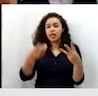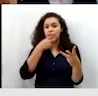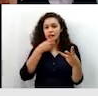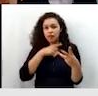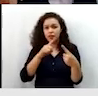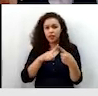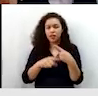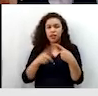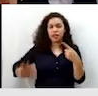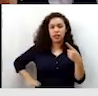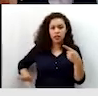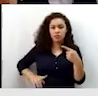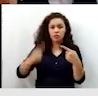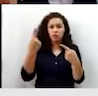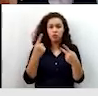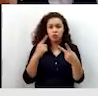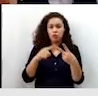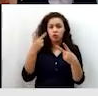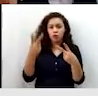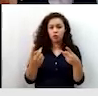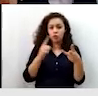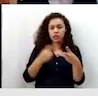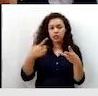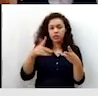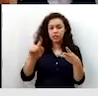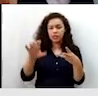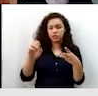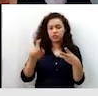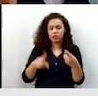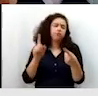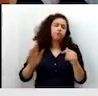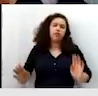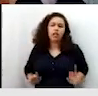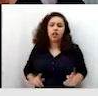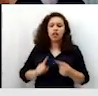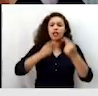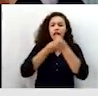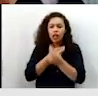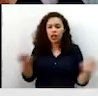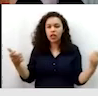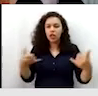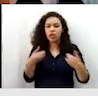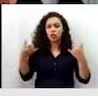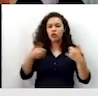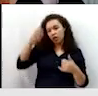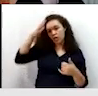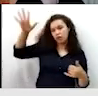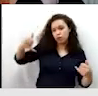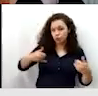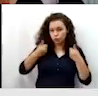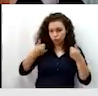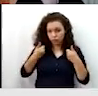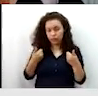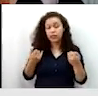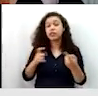tipo 2 y tipo gestacional. La tipo 1 pues prácticamente se padecen en niños, adolescentes y adultos jóvenes, y